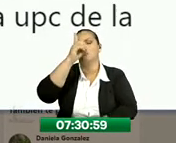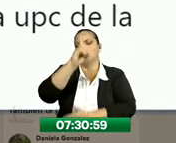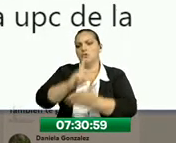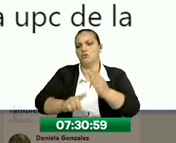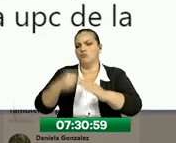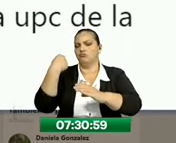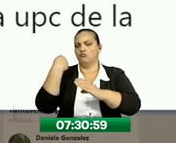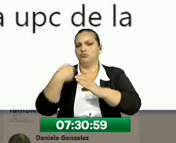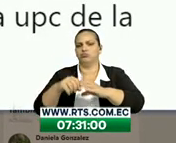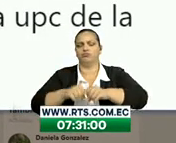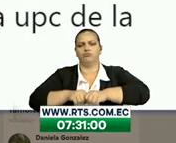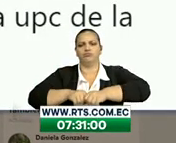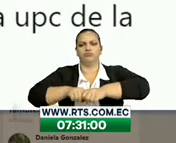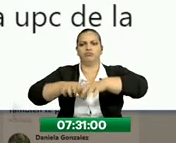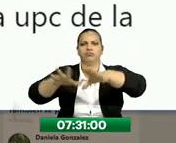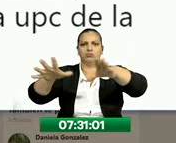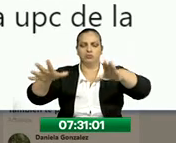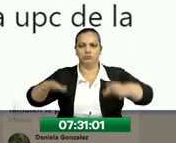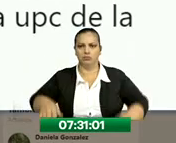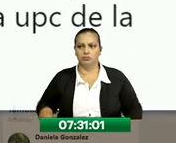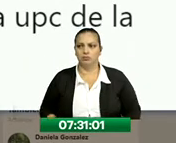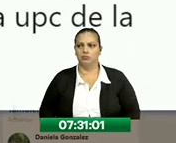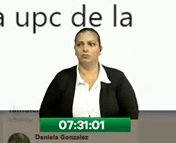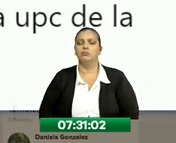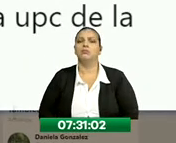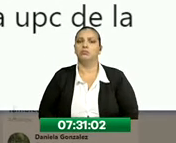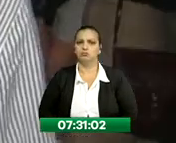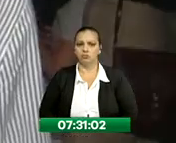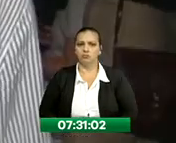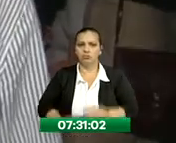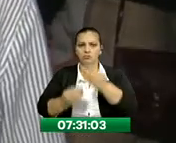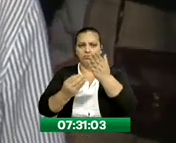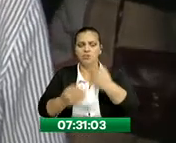todo el boom mediático que hubo,